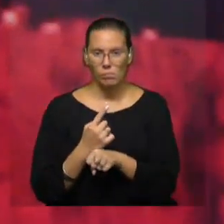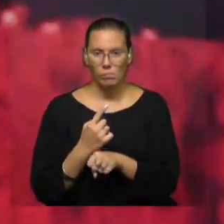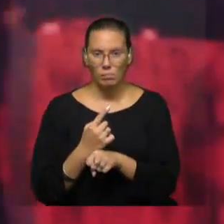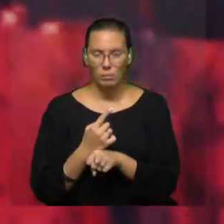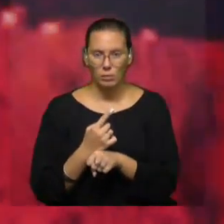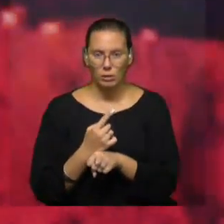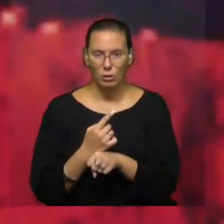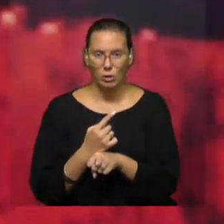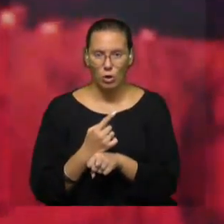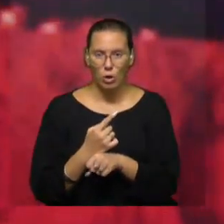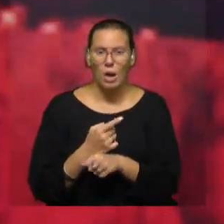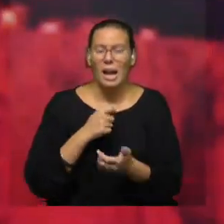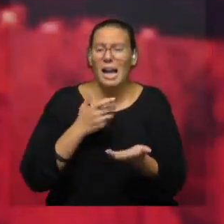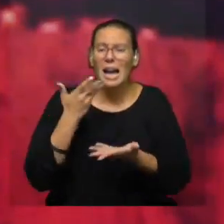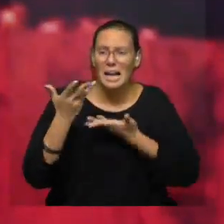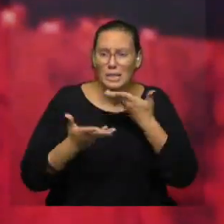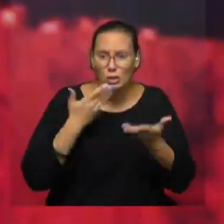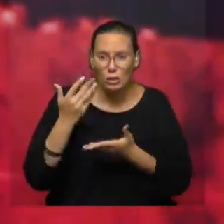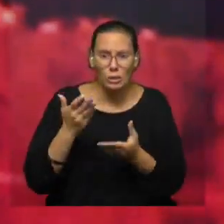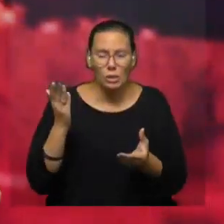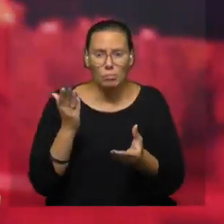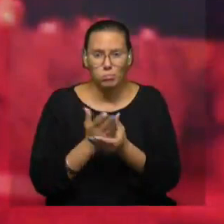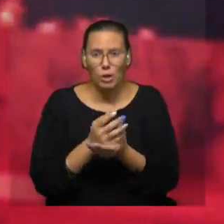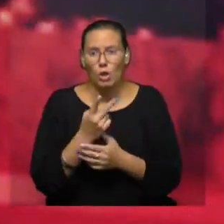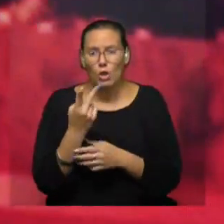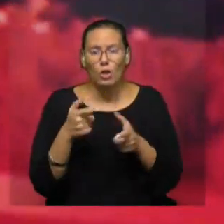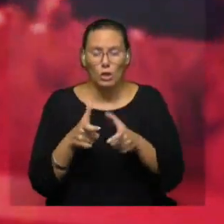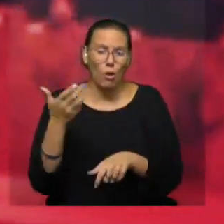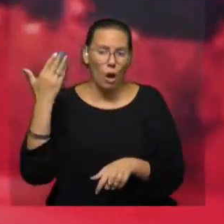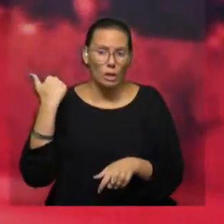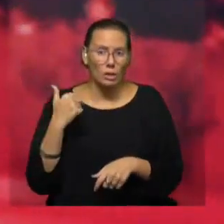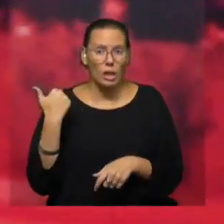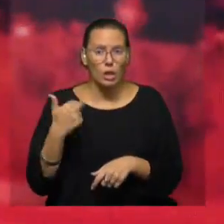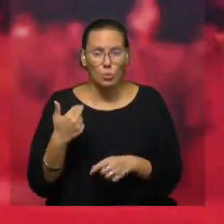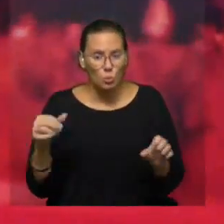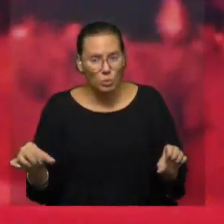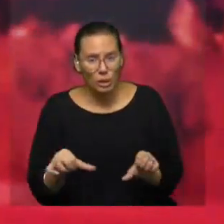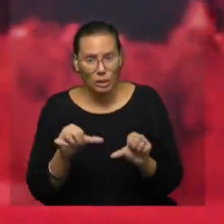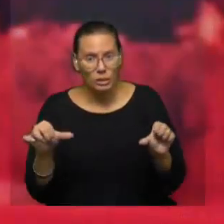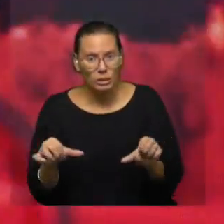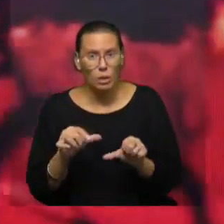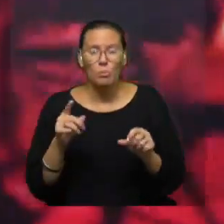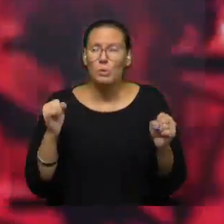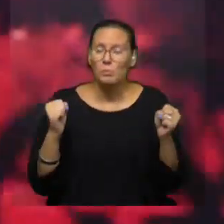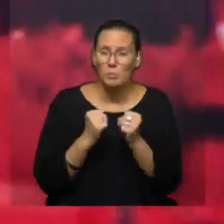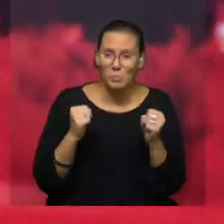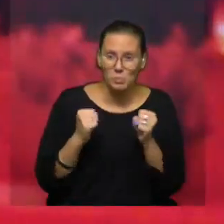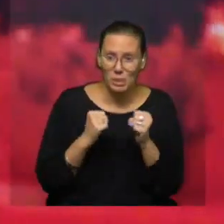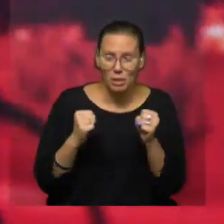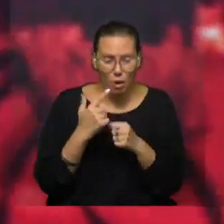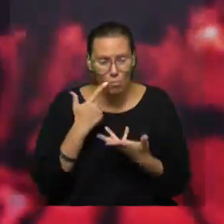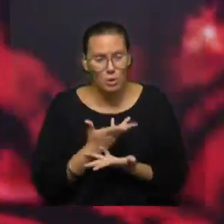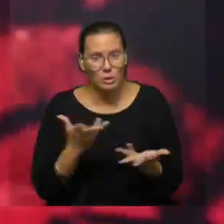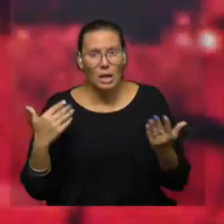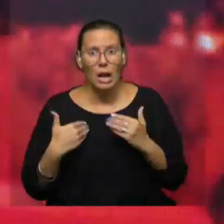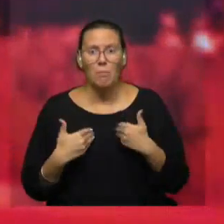carpeta numerosísimas canciones que podrían haber sido dos discos anteriores que nunca saqué, un poco por miedo al desnudo, por miedo